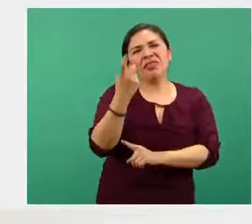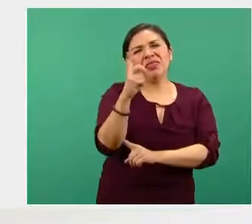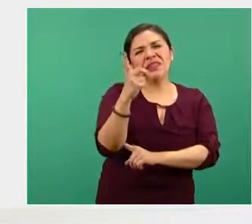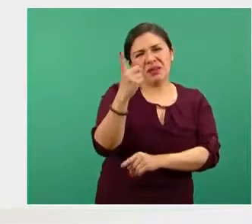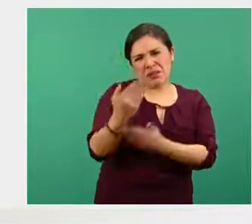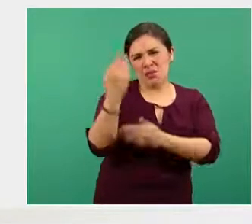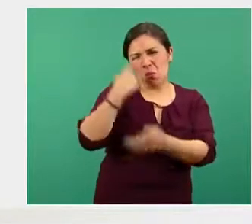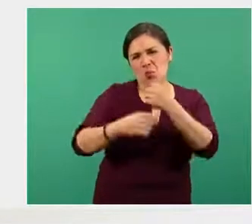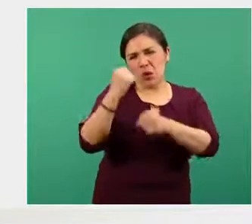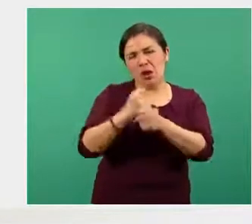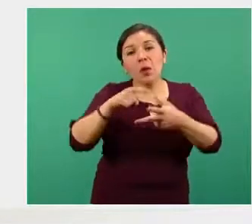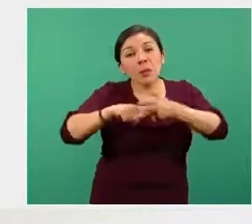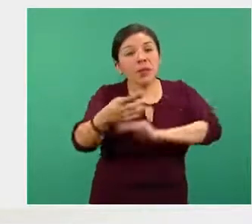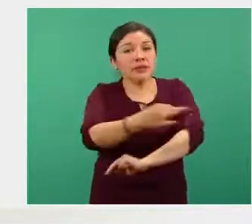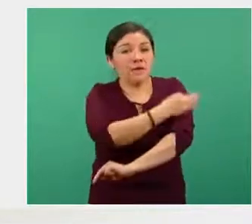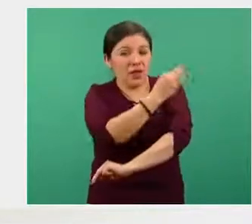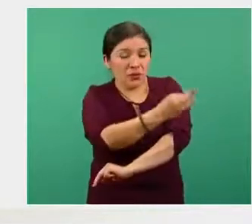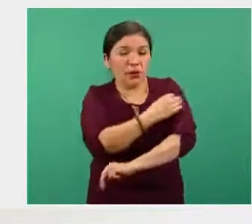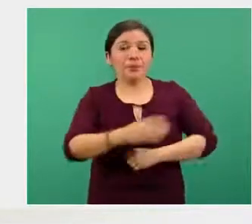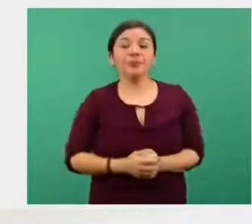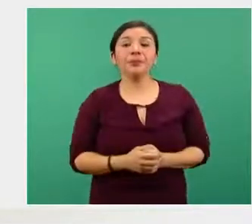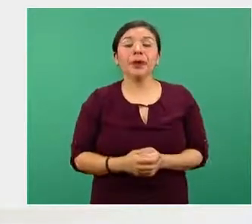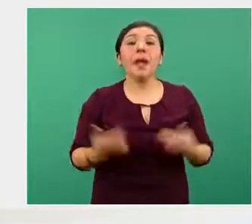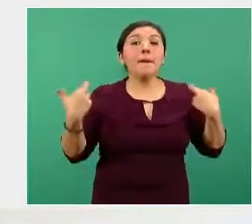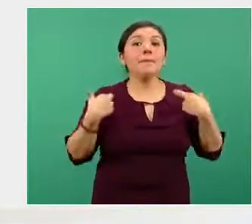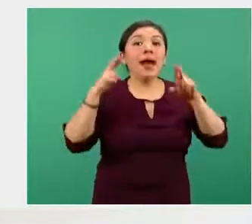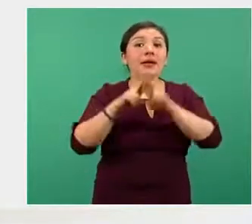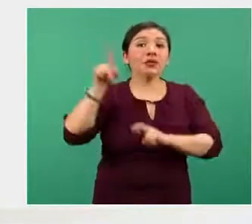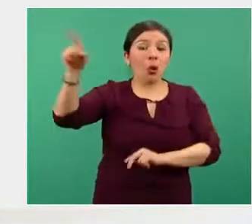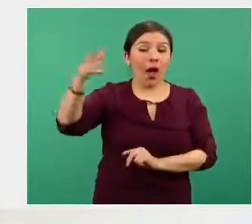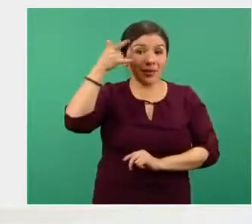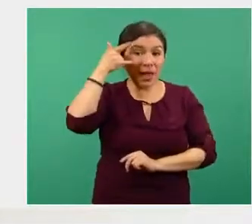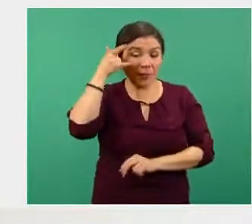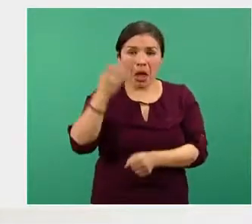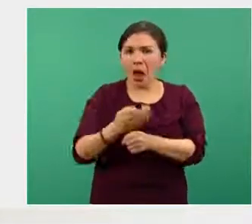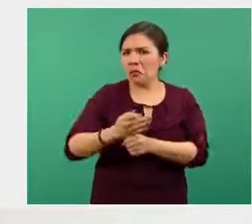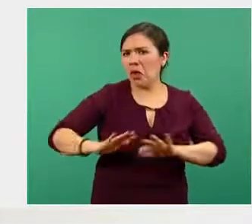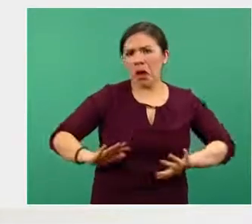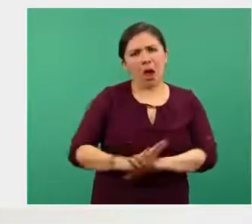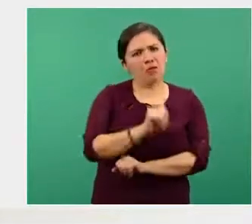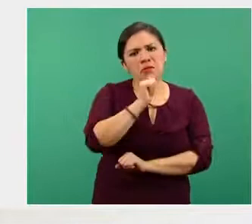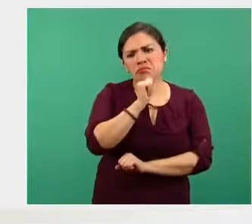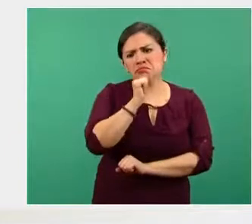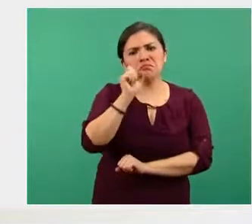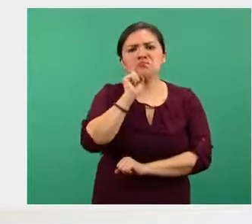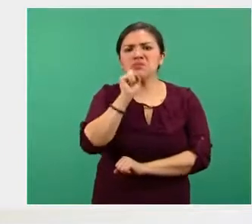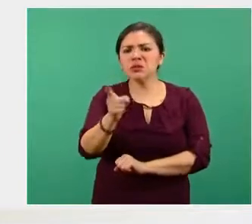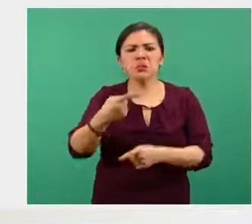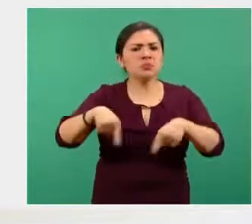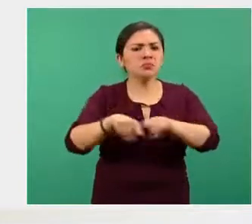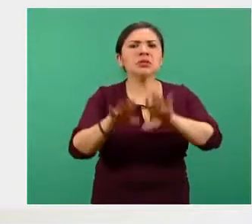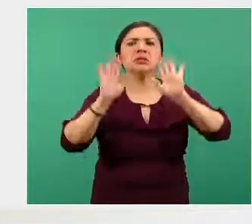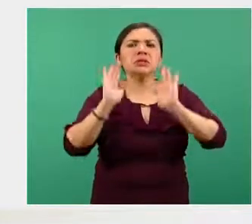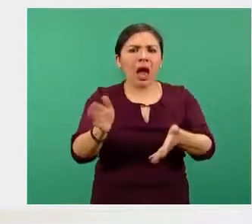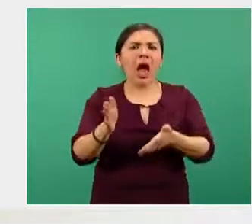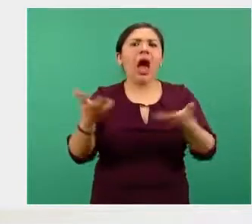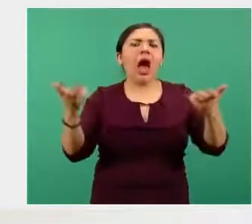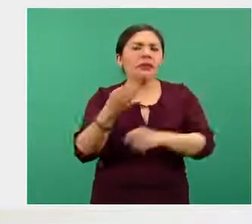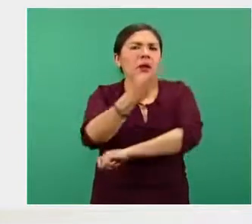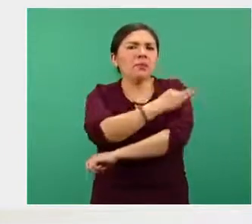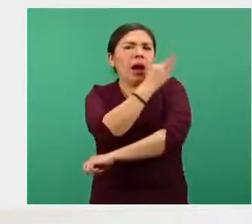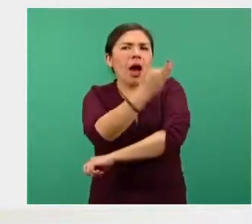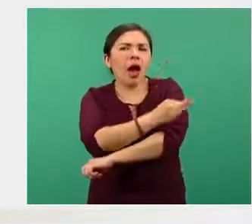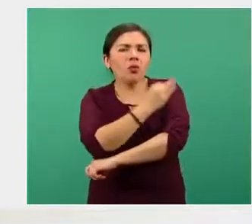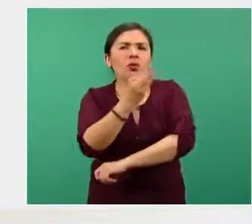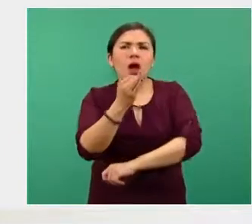la vacunación. El personal educativo de Campeche obviamente no tiene movimientos. Una vez que se dio la intervención y se